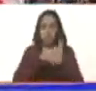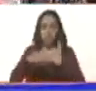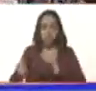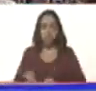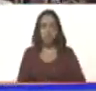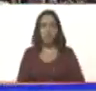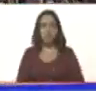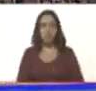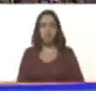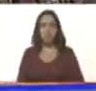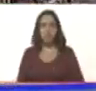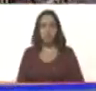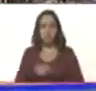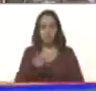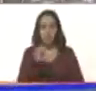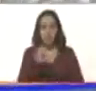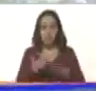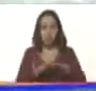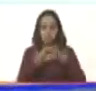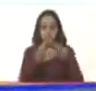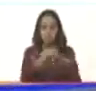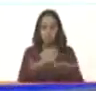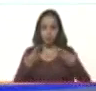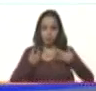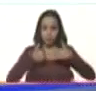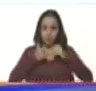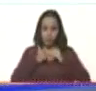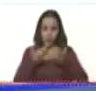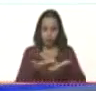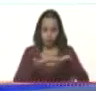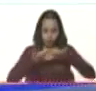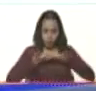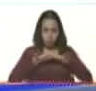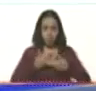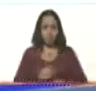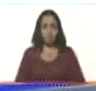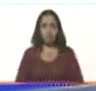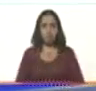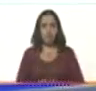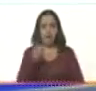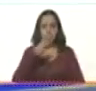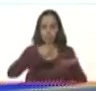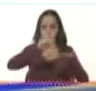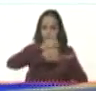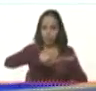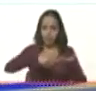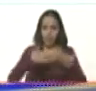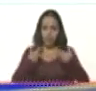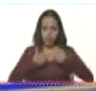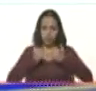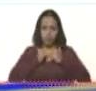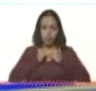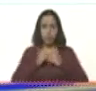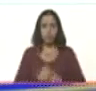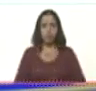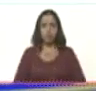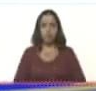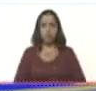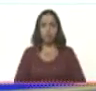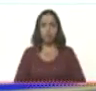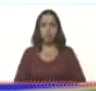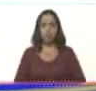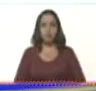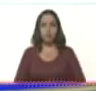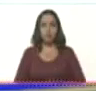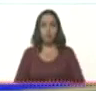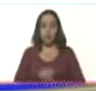me presenta Aristóbulo Isturiz Almeida, quita la firma de Aristóbulo, la firma